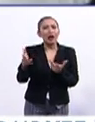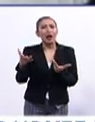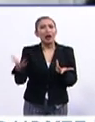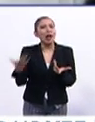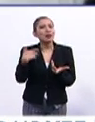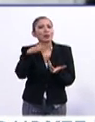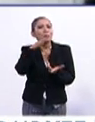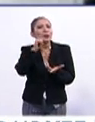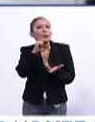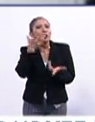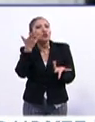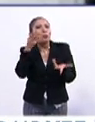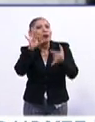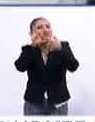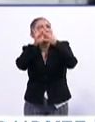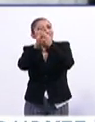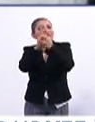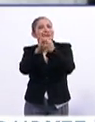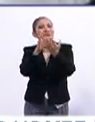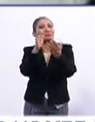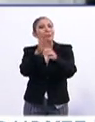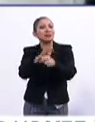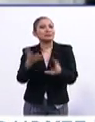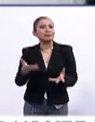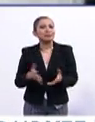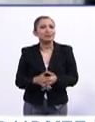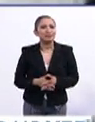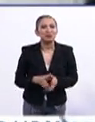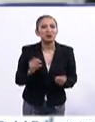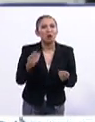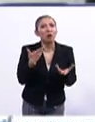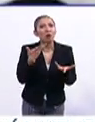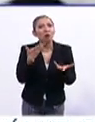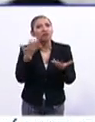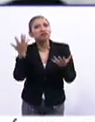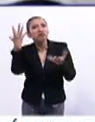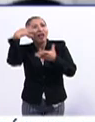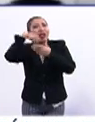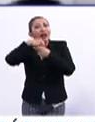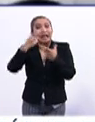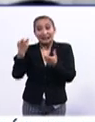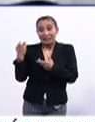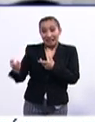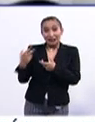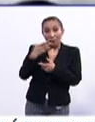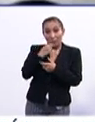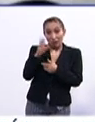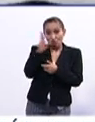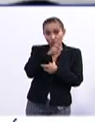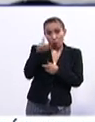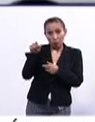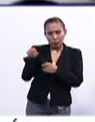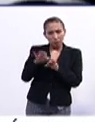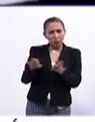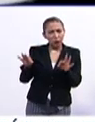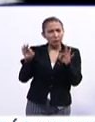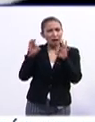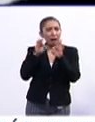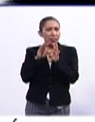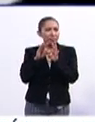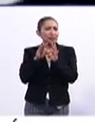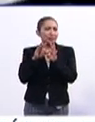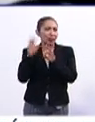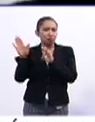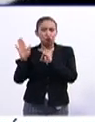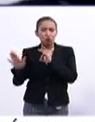al pintor noval a la pintura más allá no nos trasciende y en este pintor que es tan importante